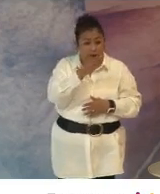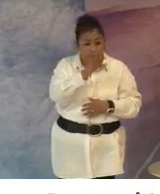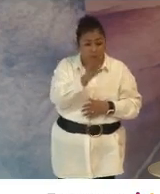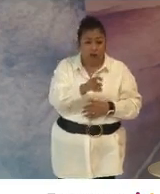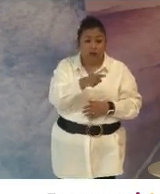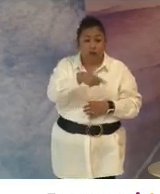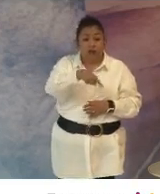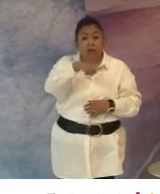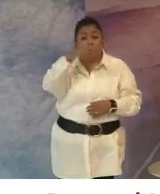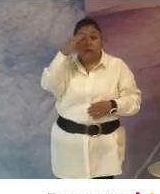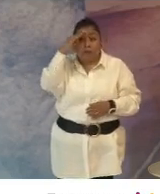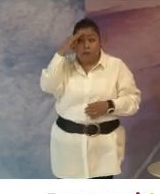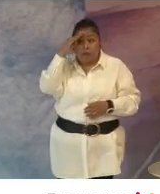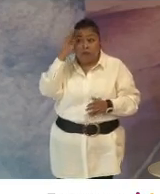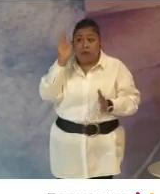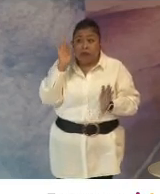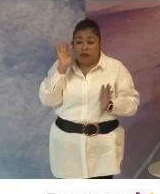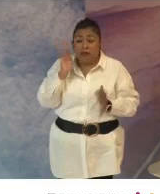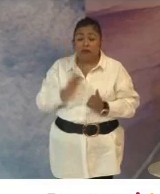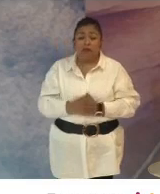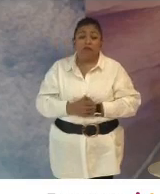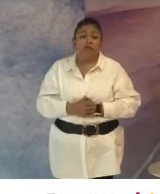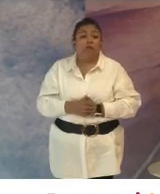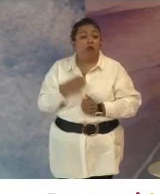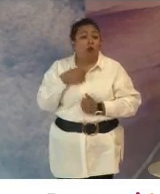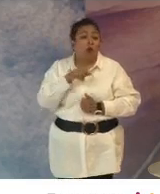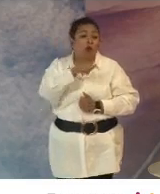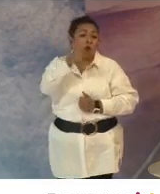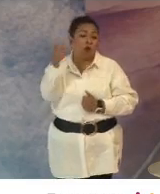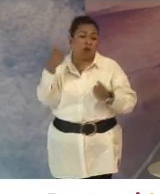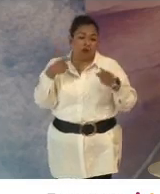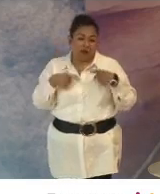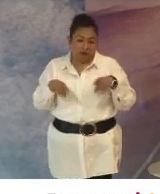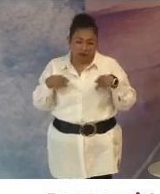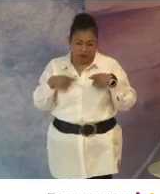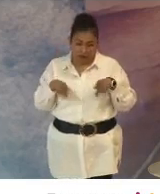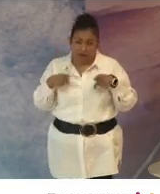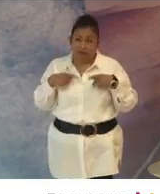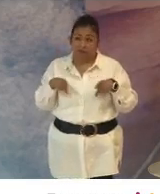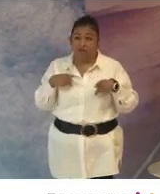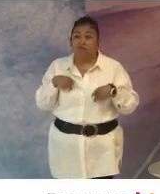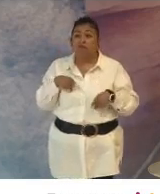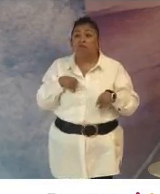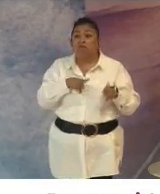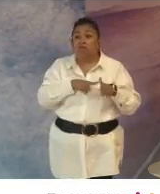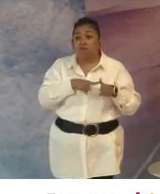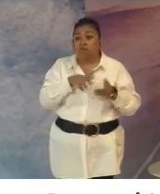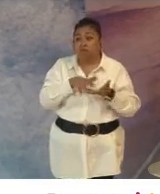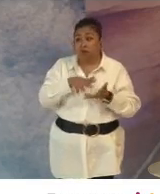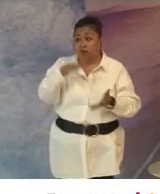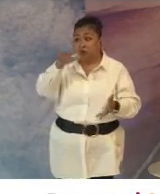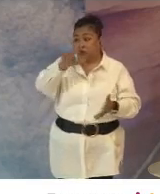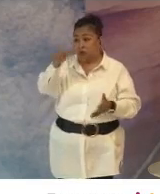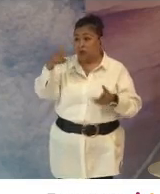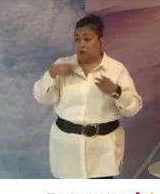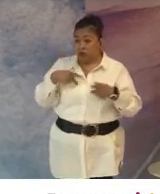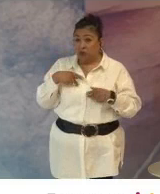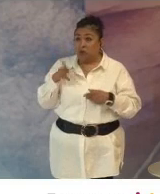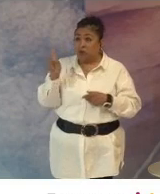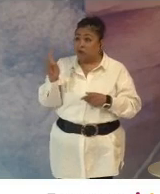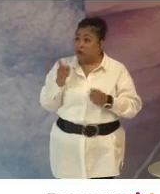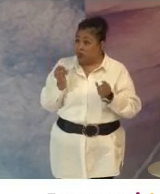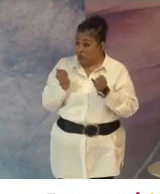piensan que hay otras personas que harían esto, que la mayoría de otras personas lo